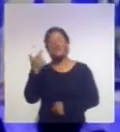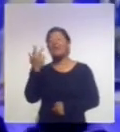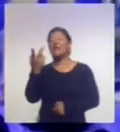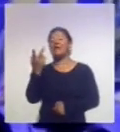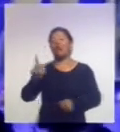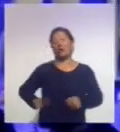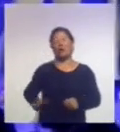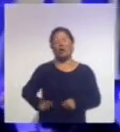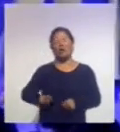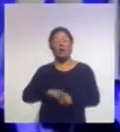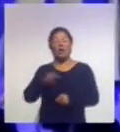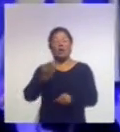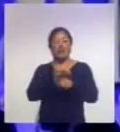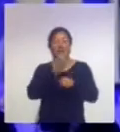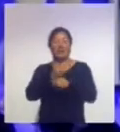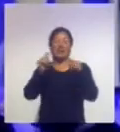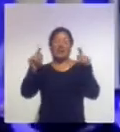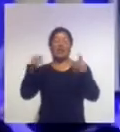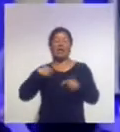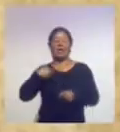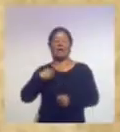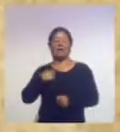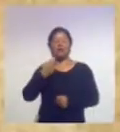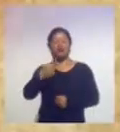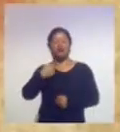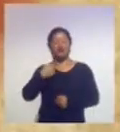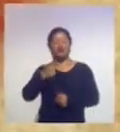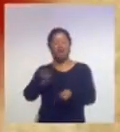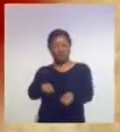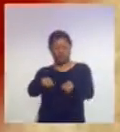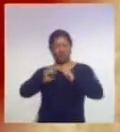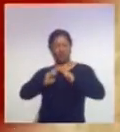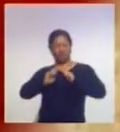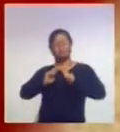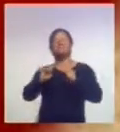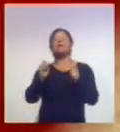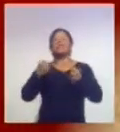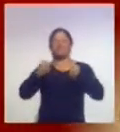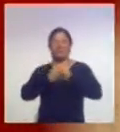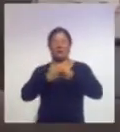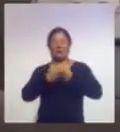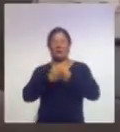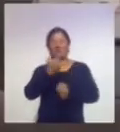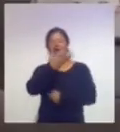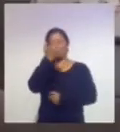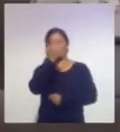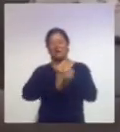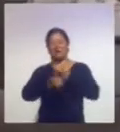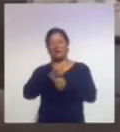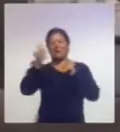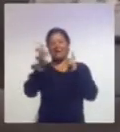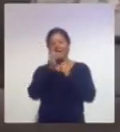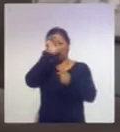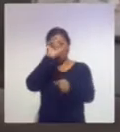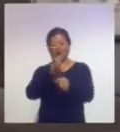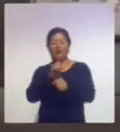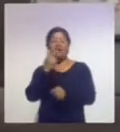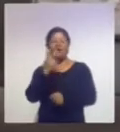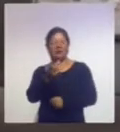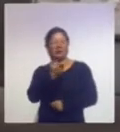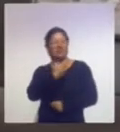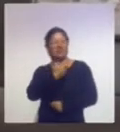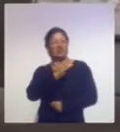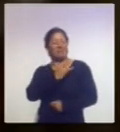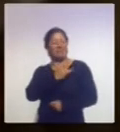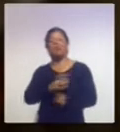nombrado embajador de la conmemoración de los 500 años del encuentro de dos culturas. ¿Y qué significa esta conmemoración? Pues que hace 500 años,